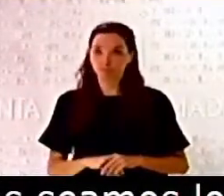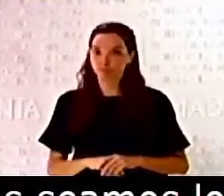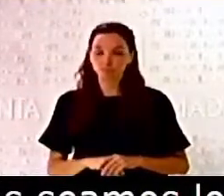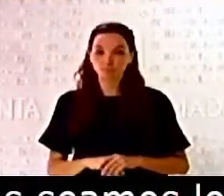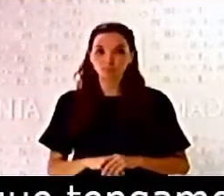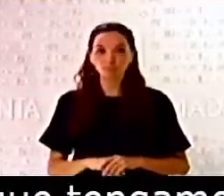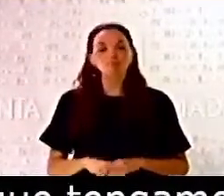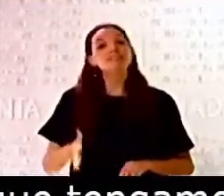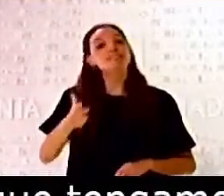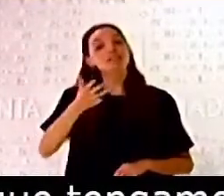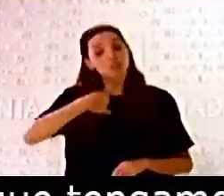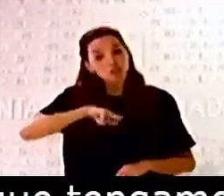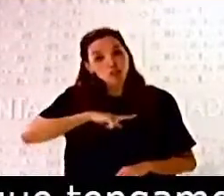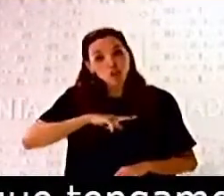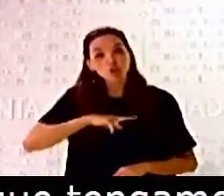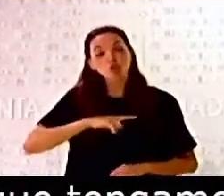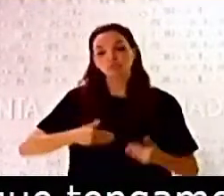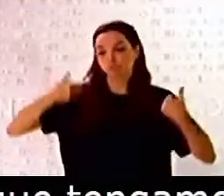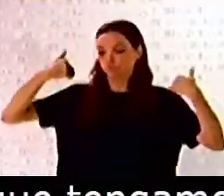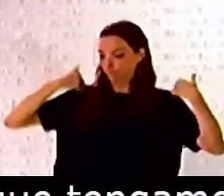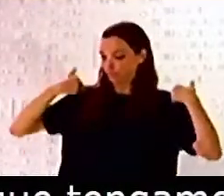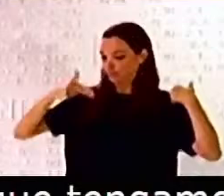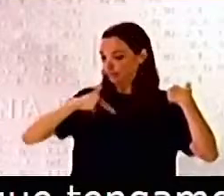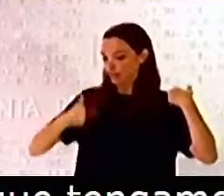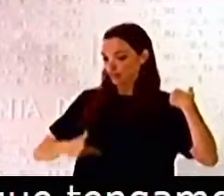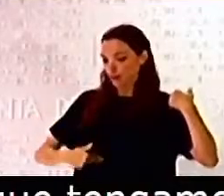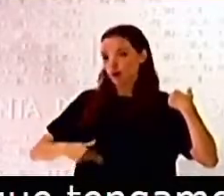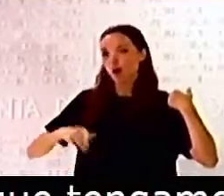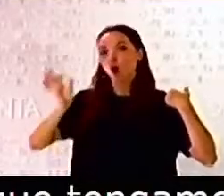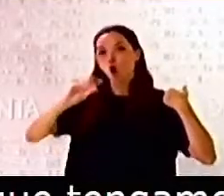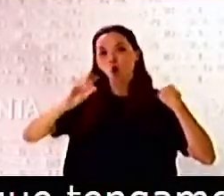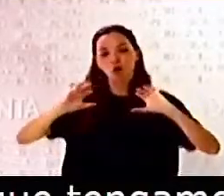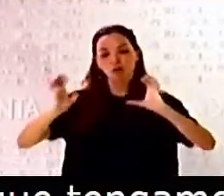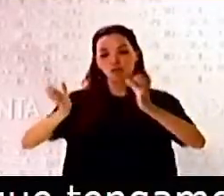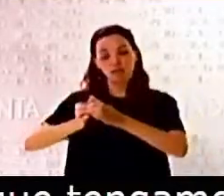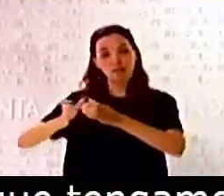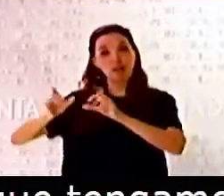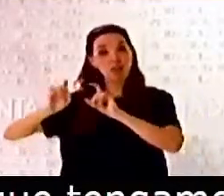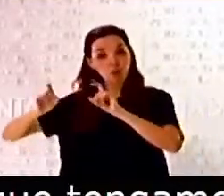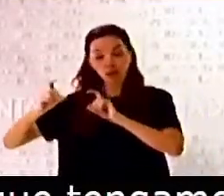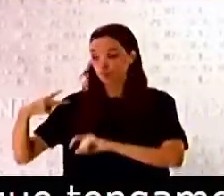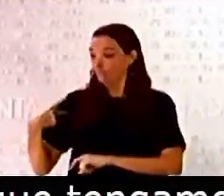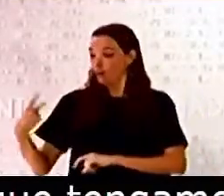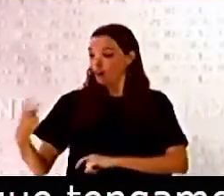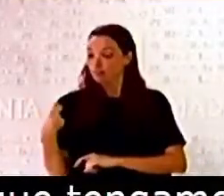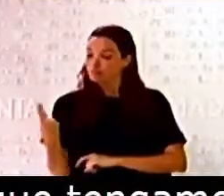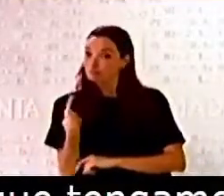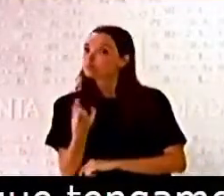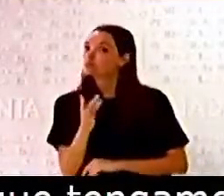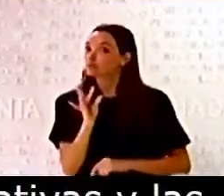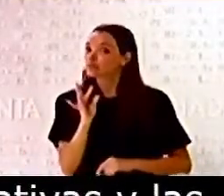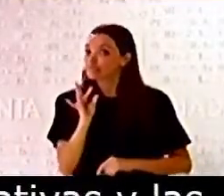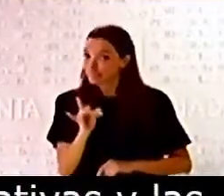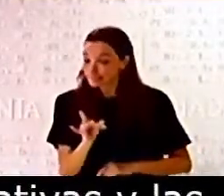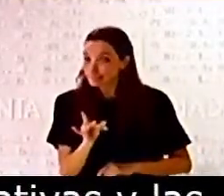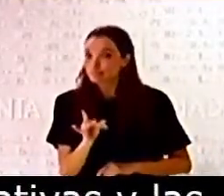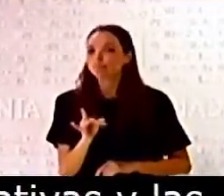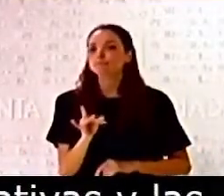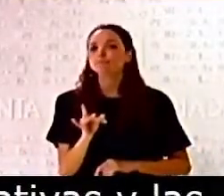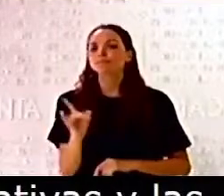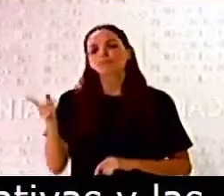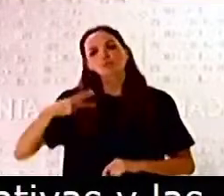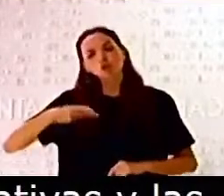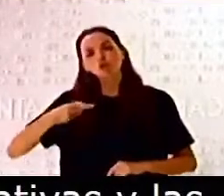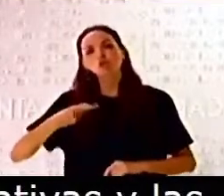Si somos las autoridades educativas y las autoridades sanitarias aquellas que tenemos